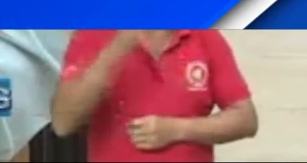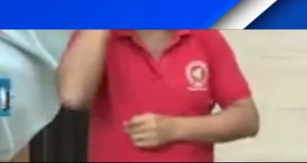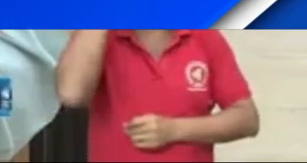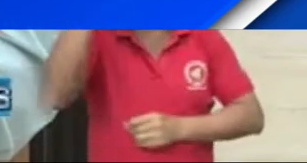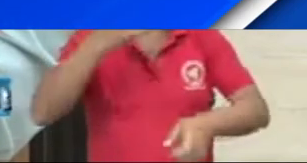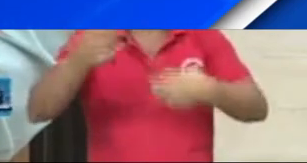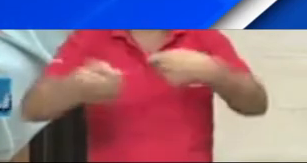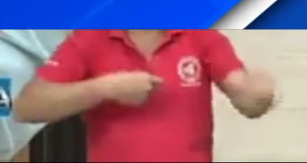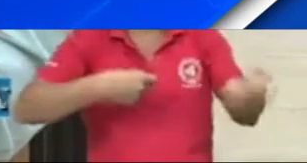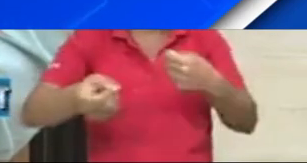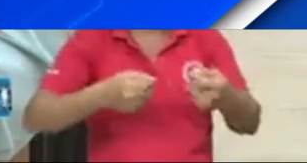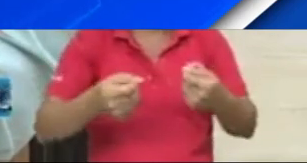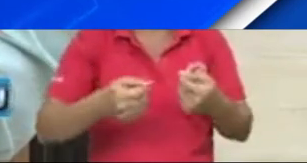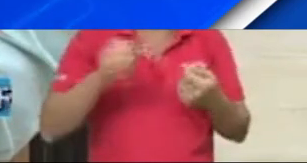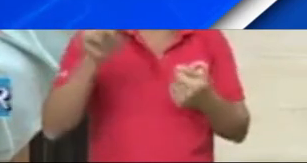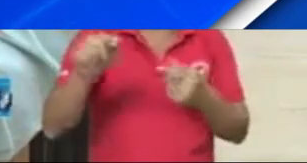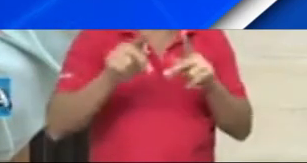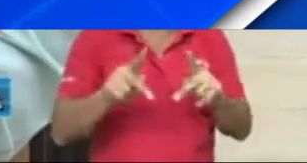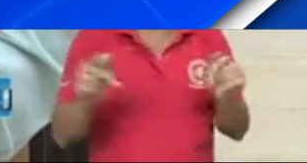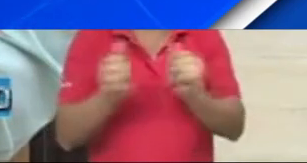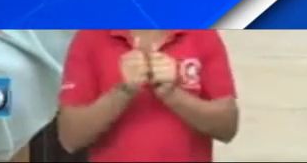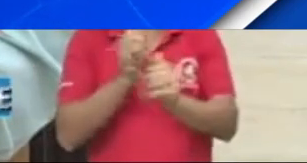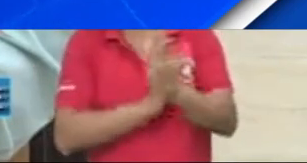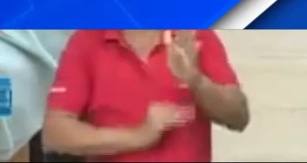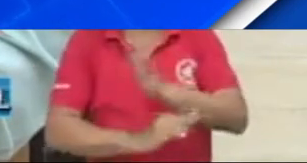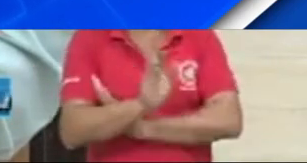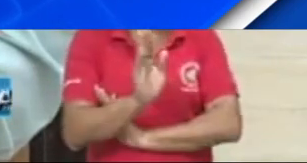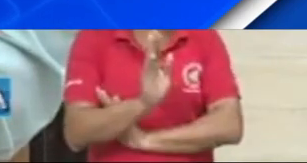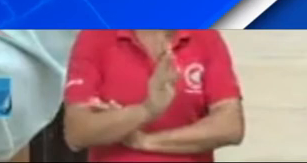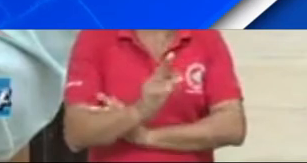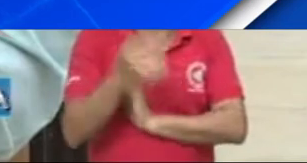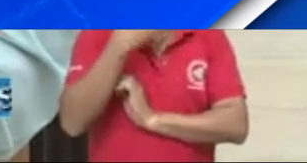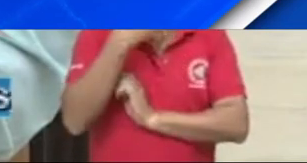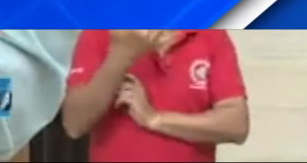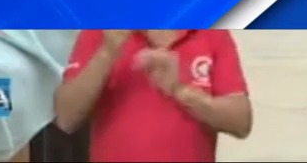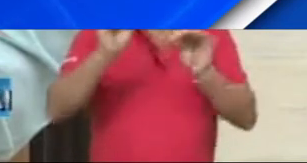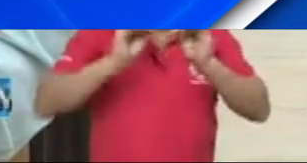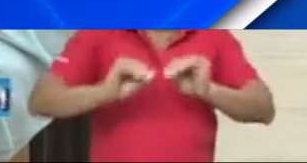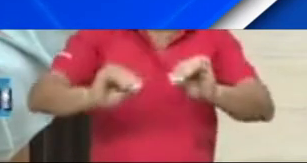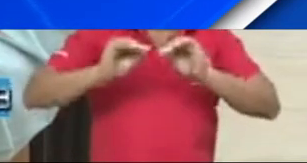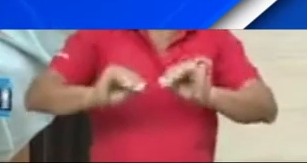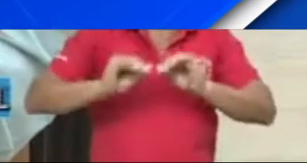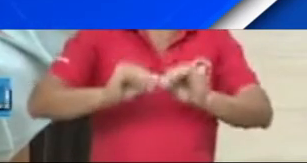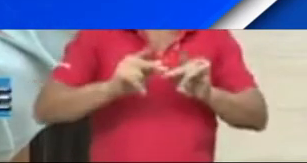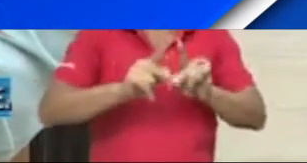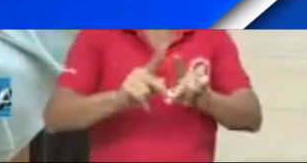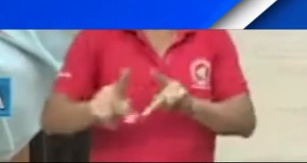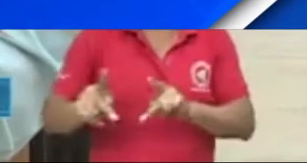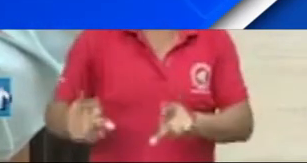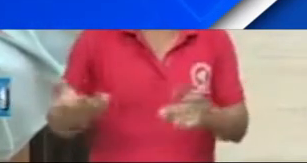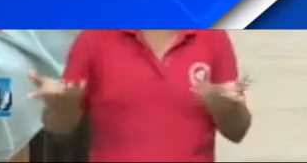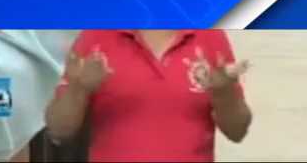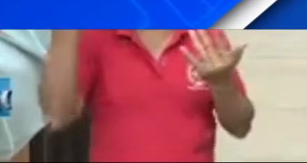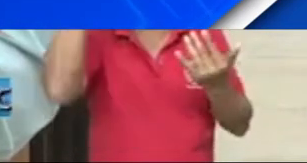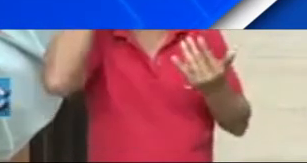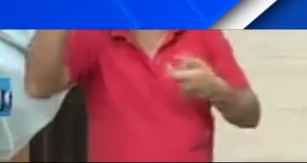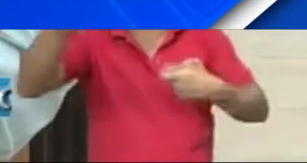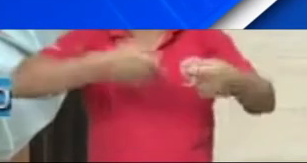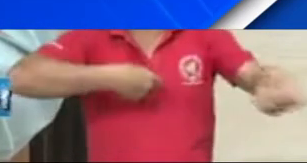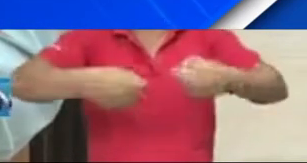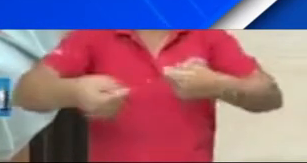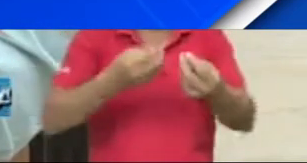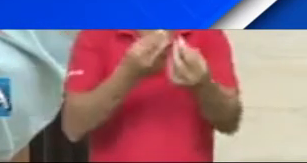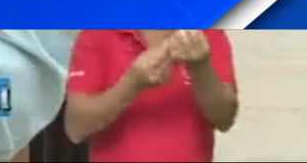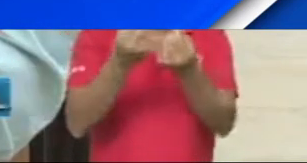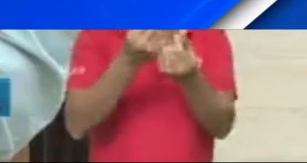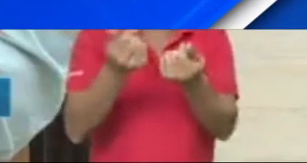emprendimientos económicos de personas con discapacidad, porque se les está capacitando a nuestros compañeros en emprendimientos económicos